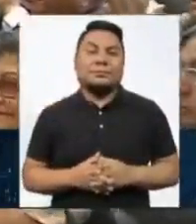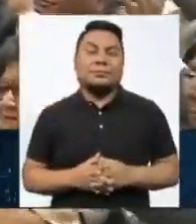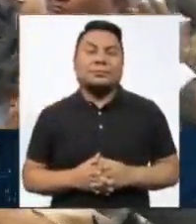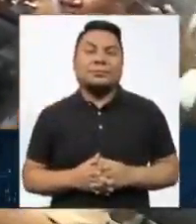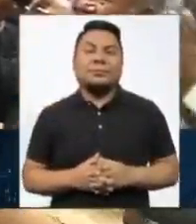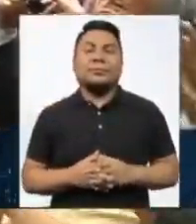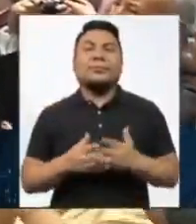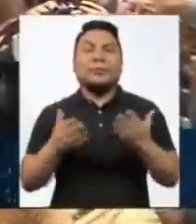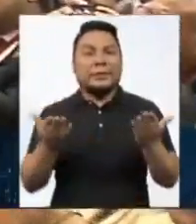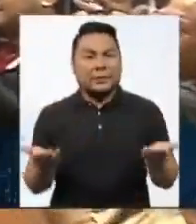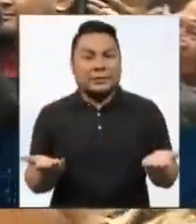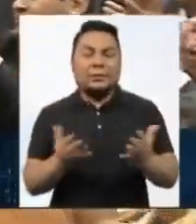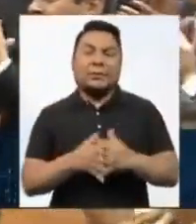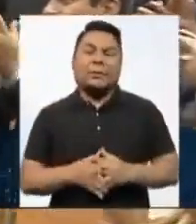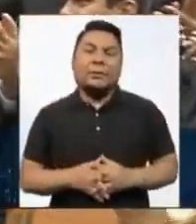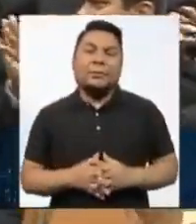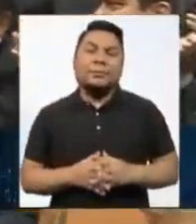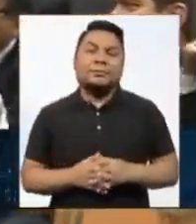Así que